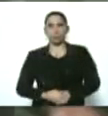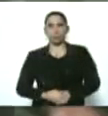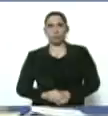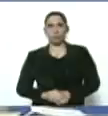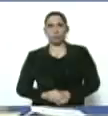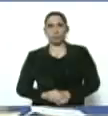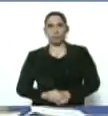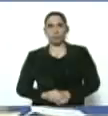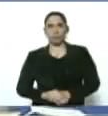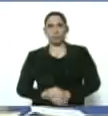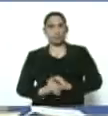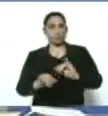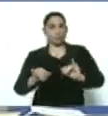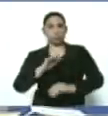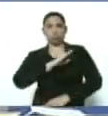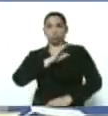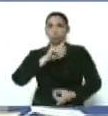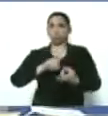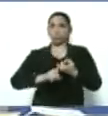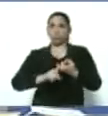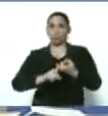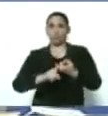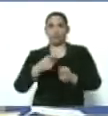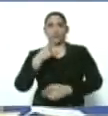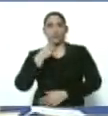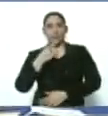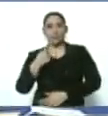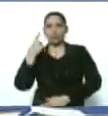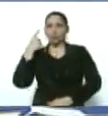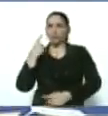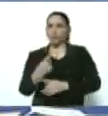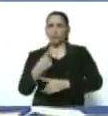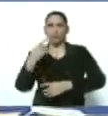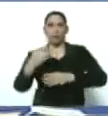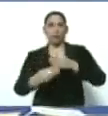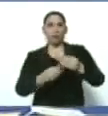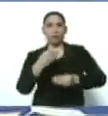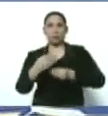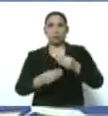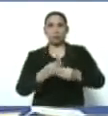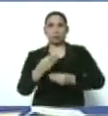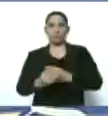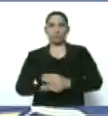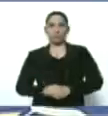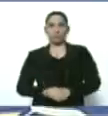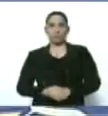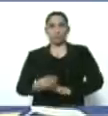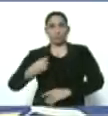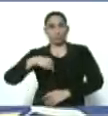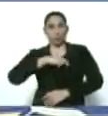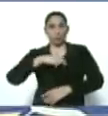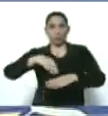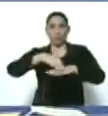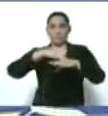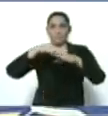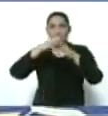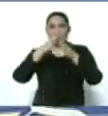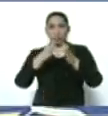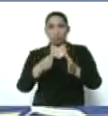ya Silita ha dicho lo que hay que hacer. Y nuestro ministro fue